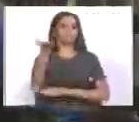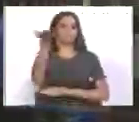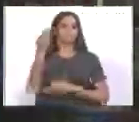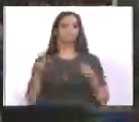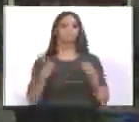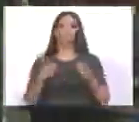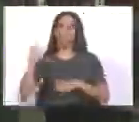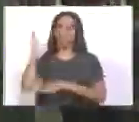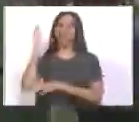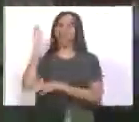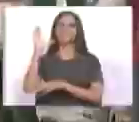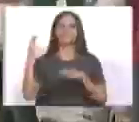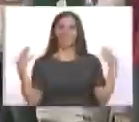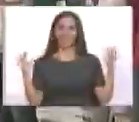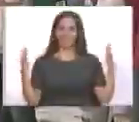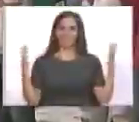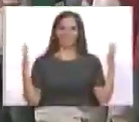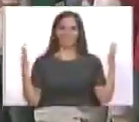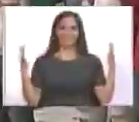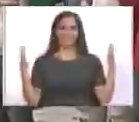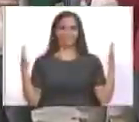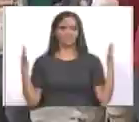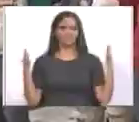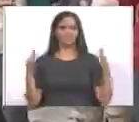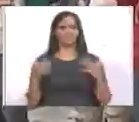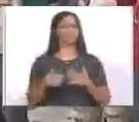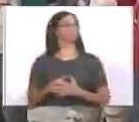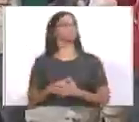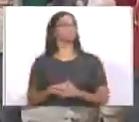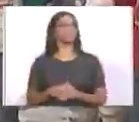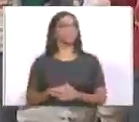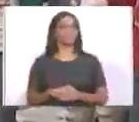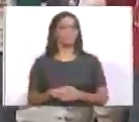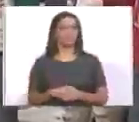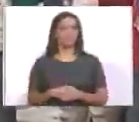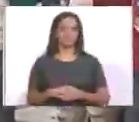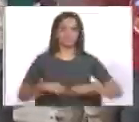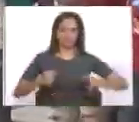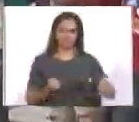patria! ¡Mándela!